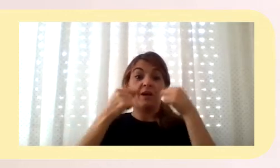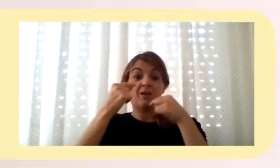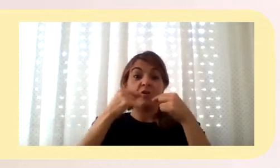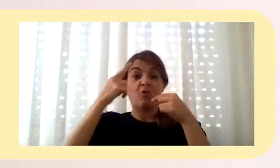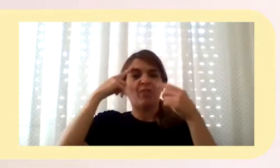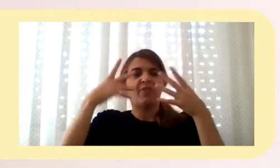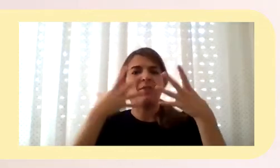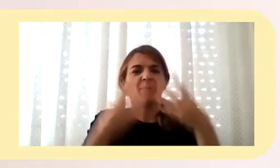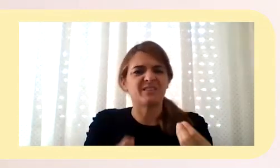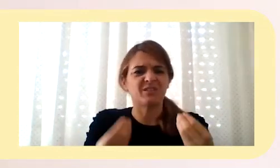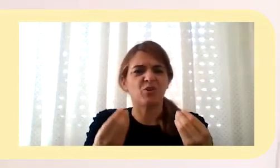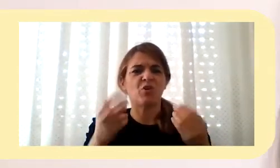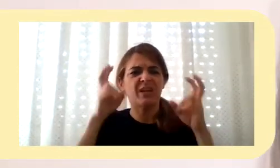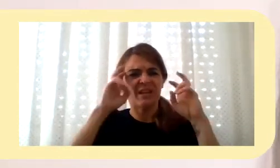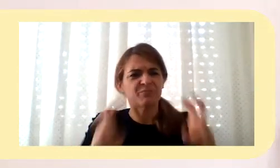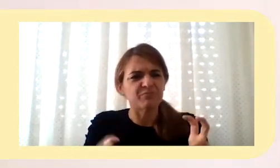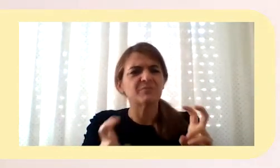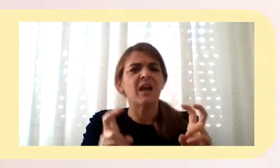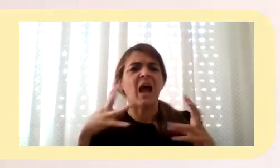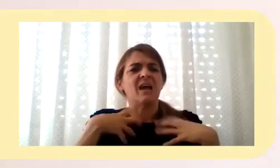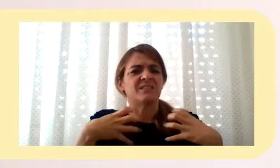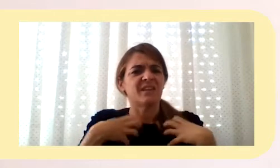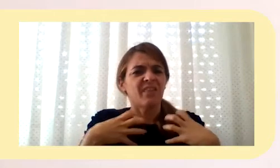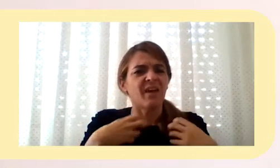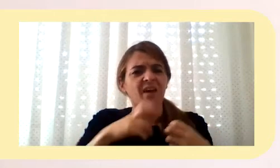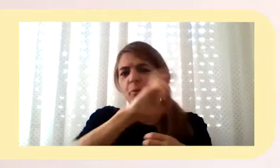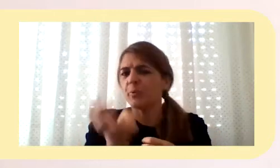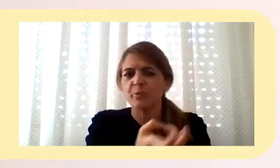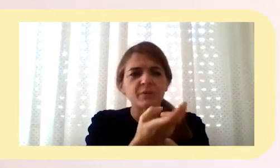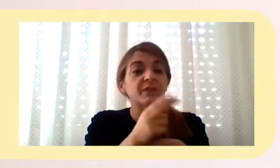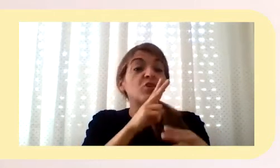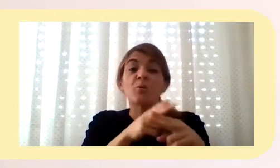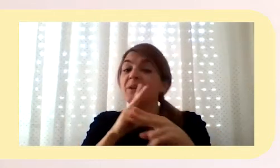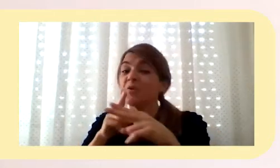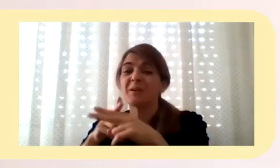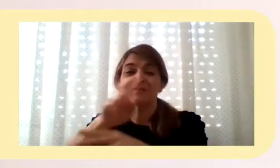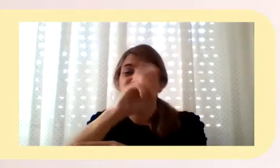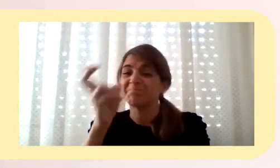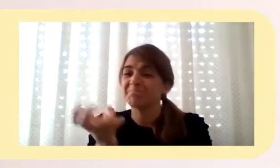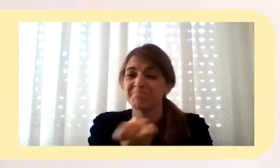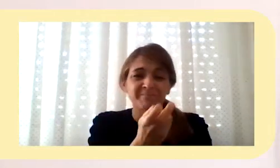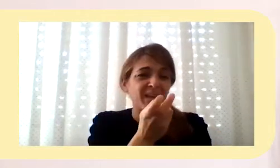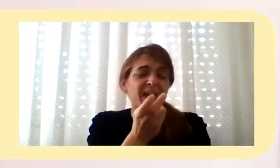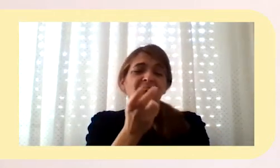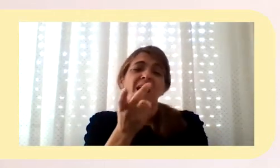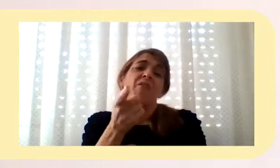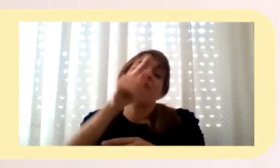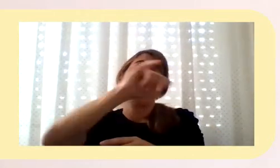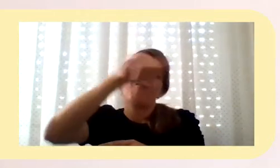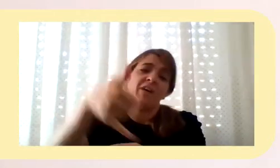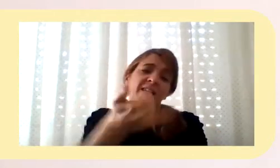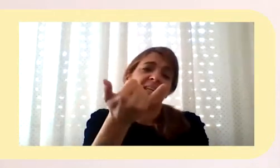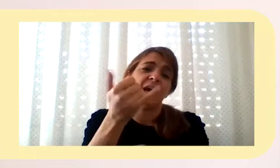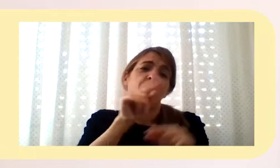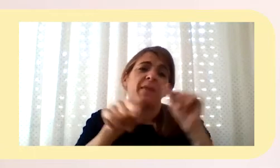la irritabilidad emocional, etcétera. Todo lo que ya se le ha puesto nombre y se le ha denominado como la fatiga pandémica que